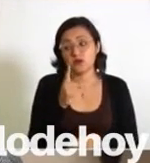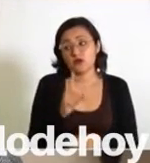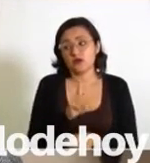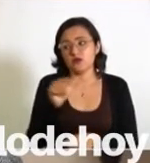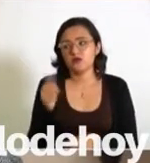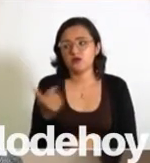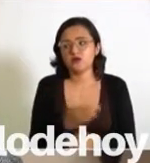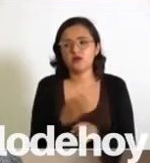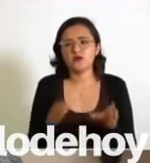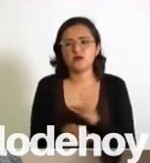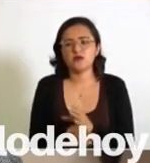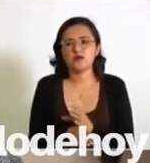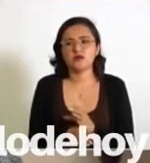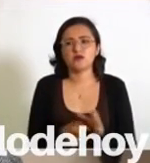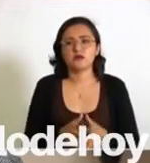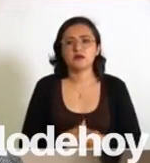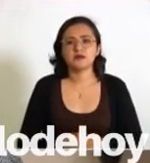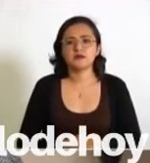es